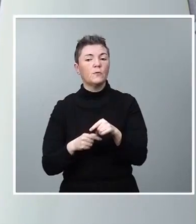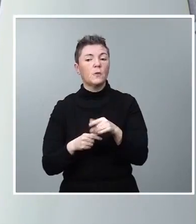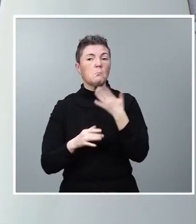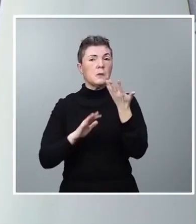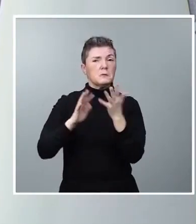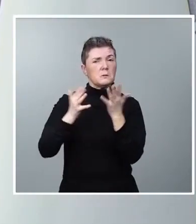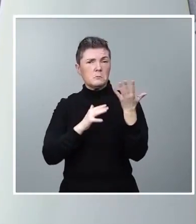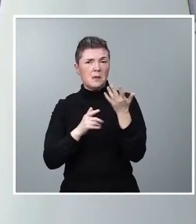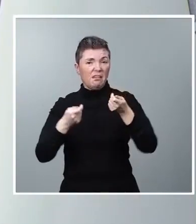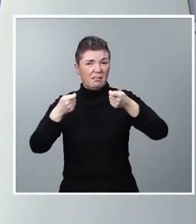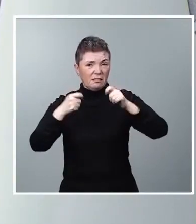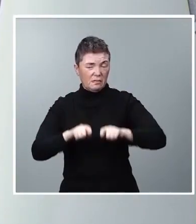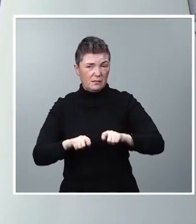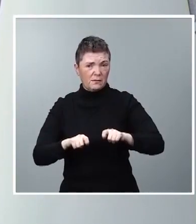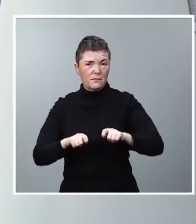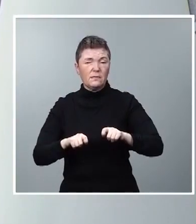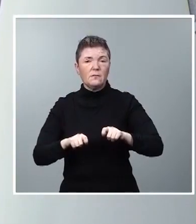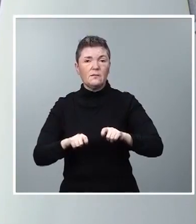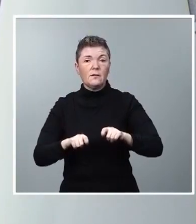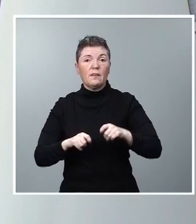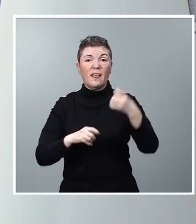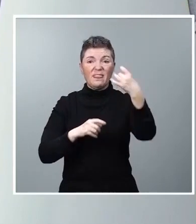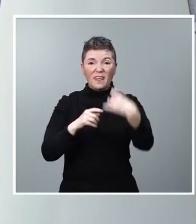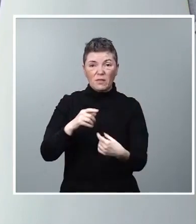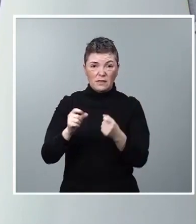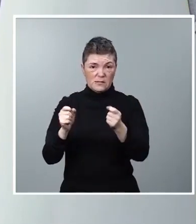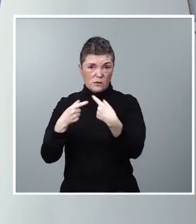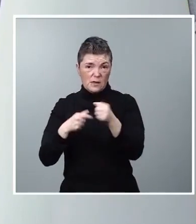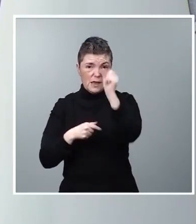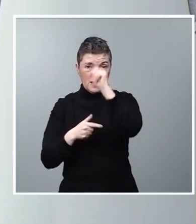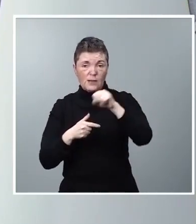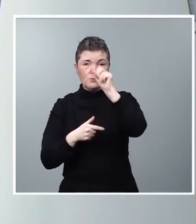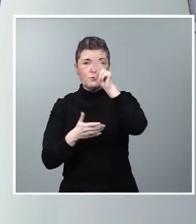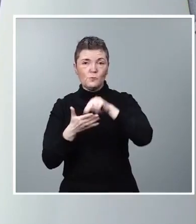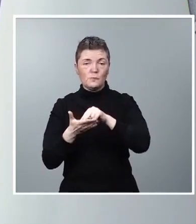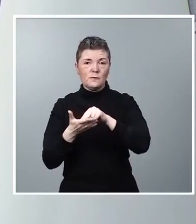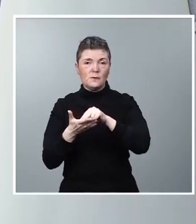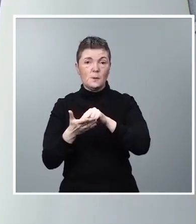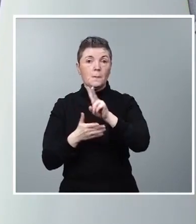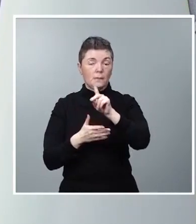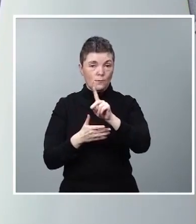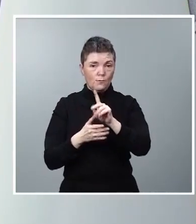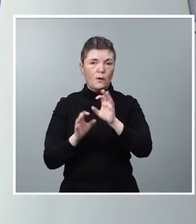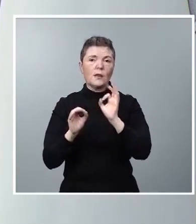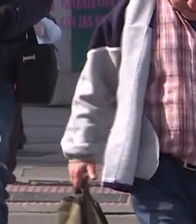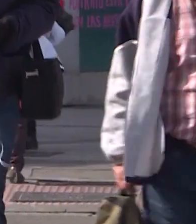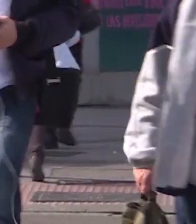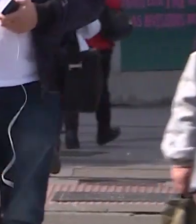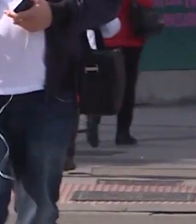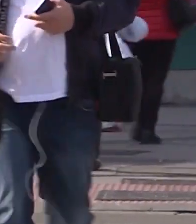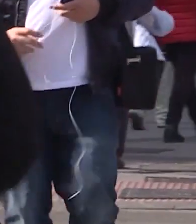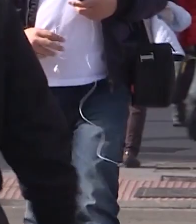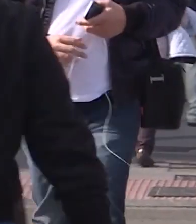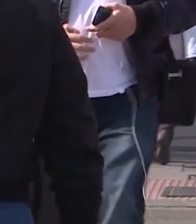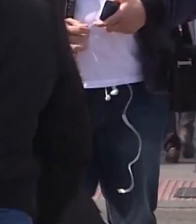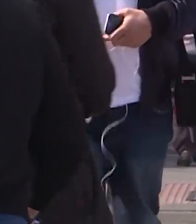del déficit de la Seguridad Social en el año 2021 va a ser del 1%. Una